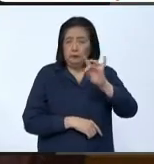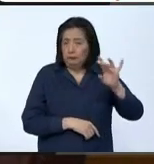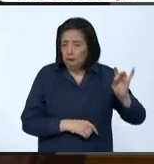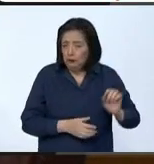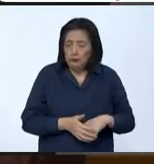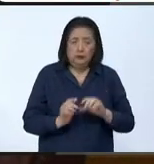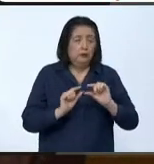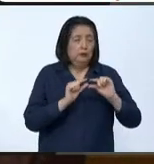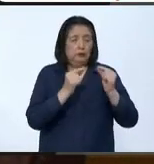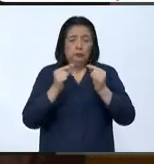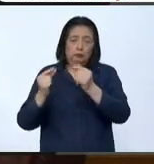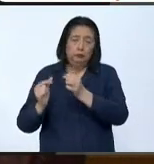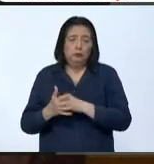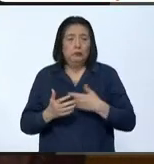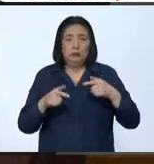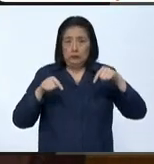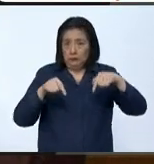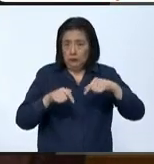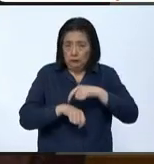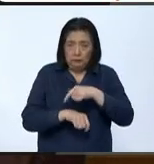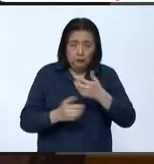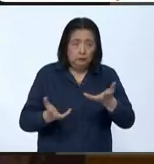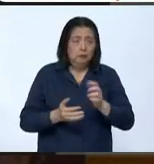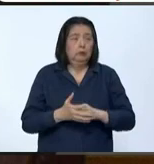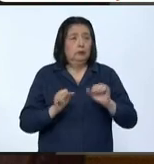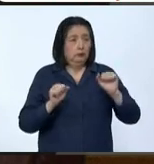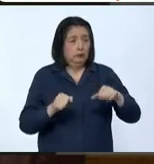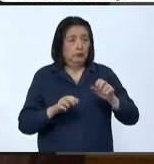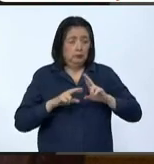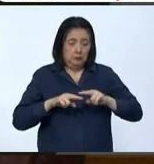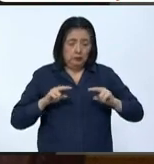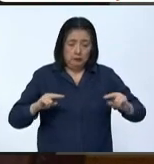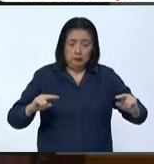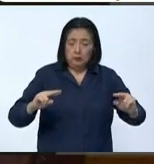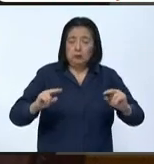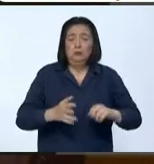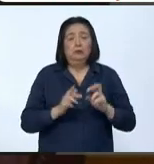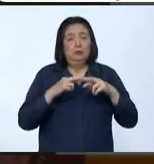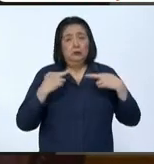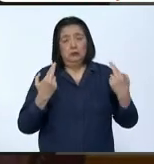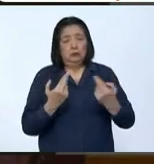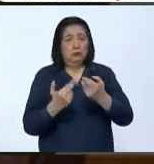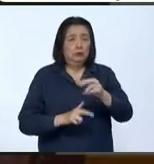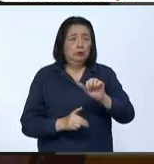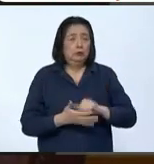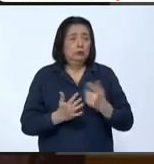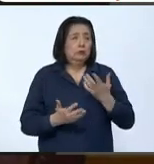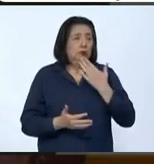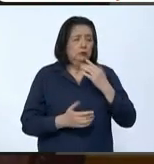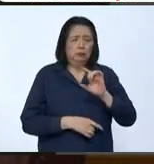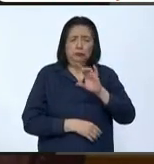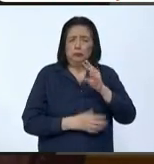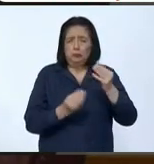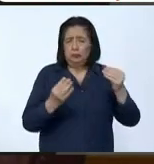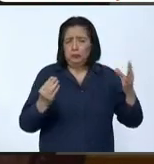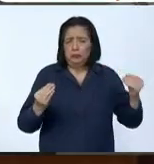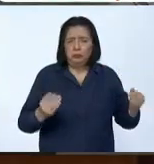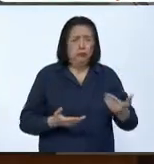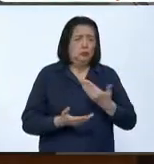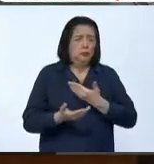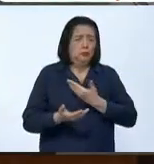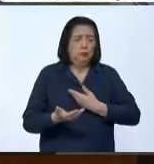actores en Estos espacios nos hemos sentado en reuniones de trabajo con decenas de